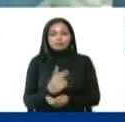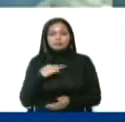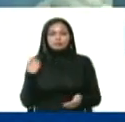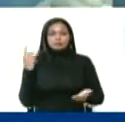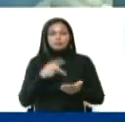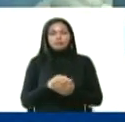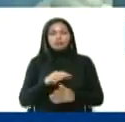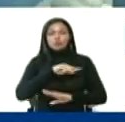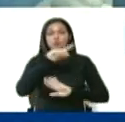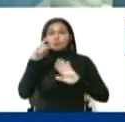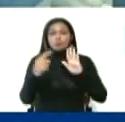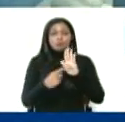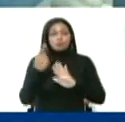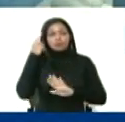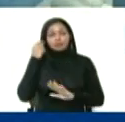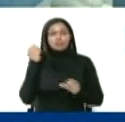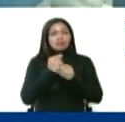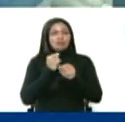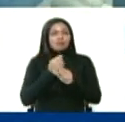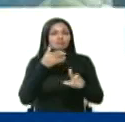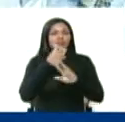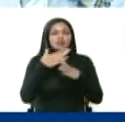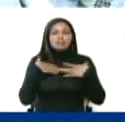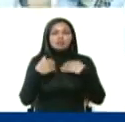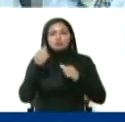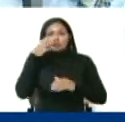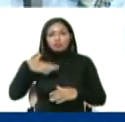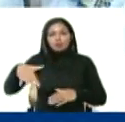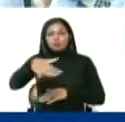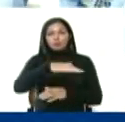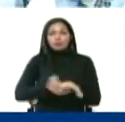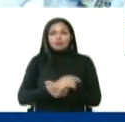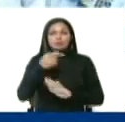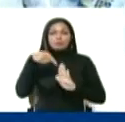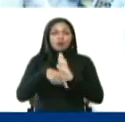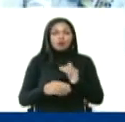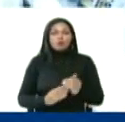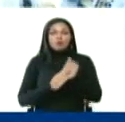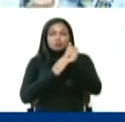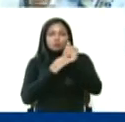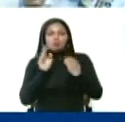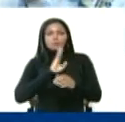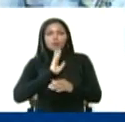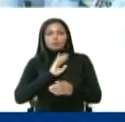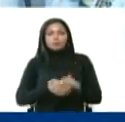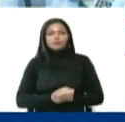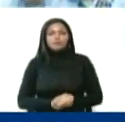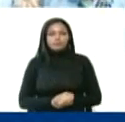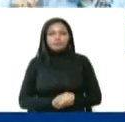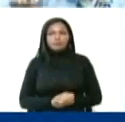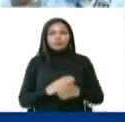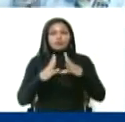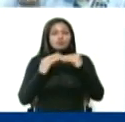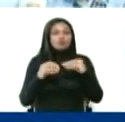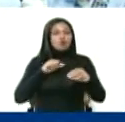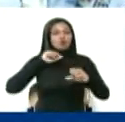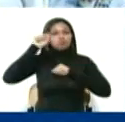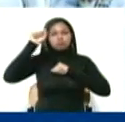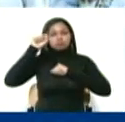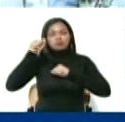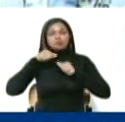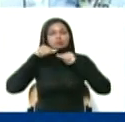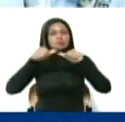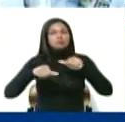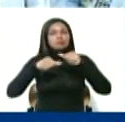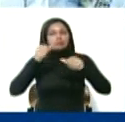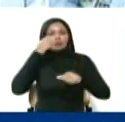las 24 horas del día trabajando por la salud de nuestro pueblo, bajo la conducción suya, con toda la heroicidad que tiene